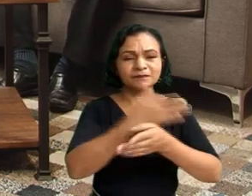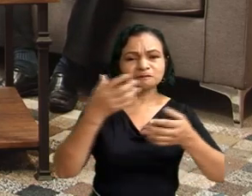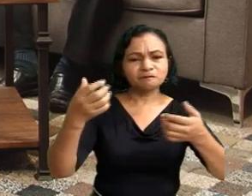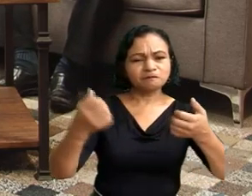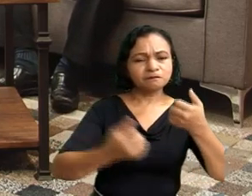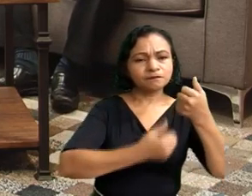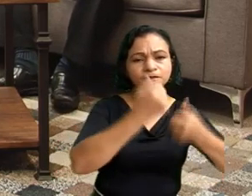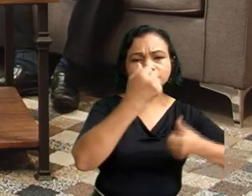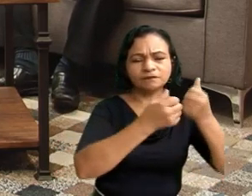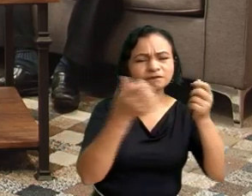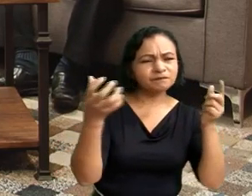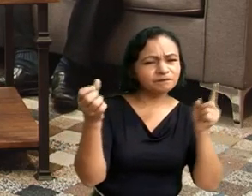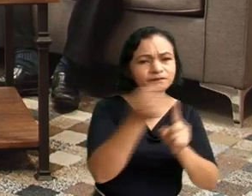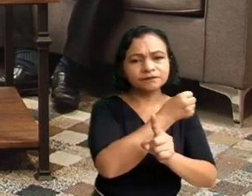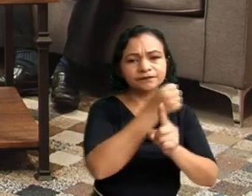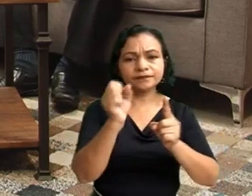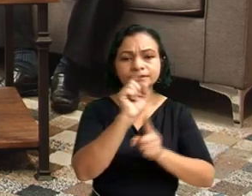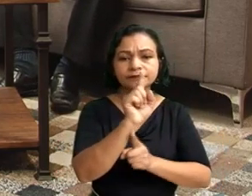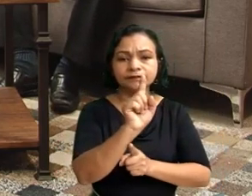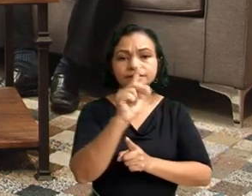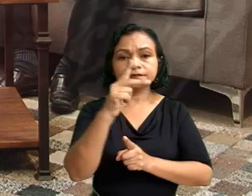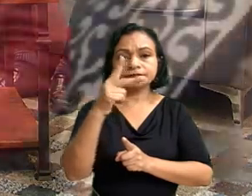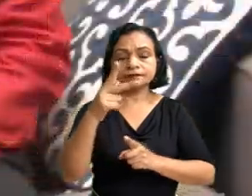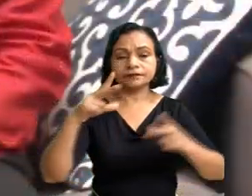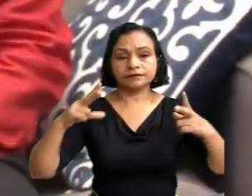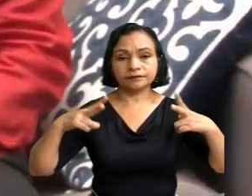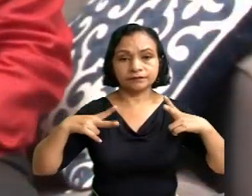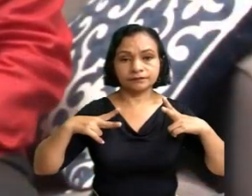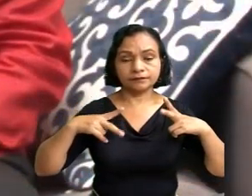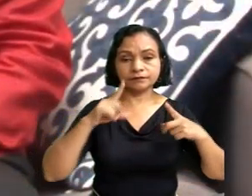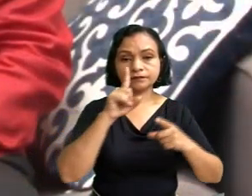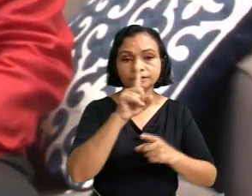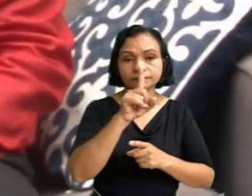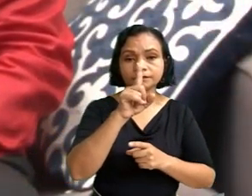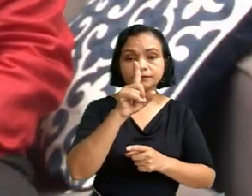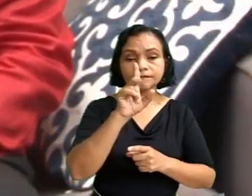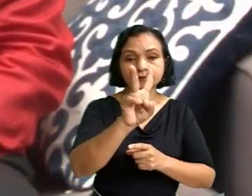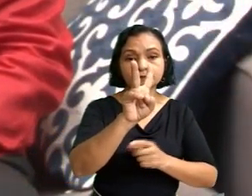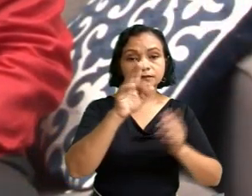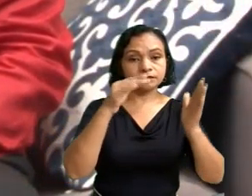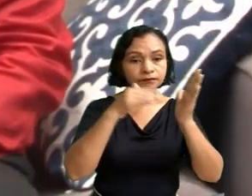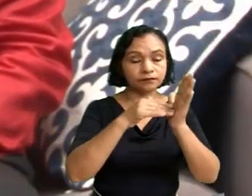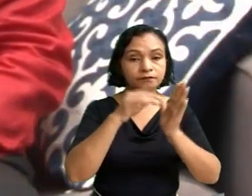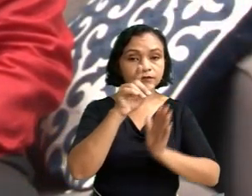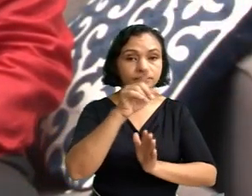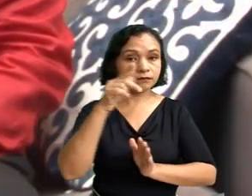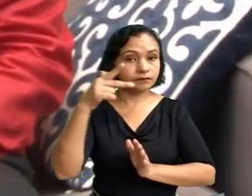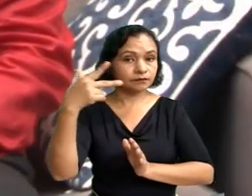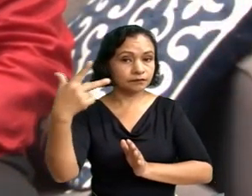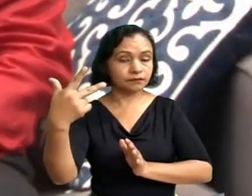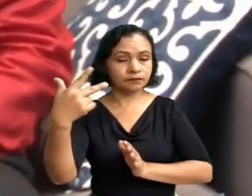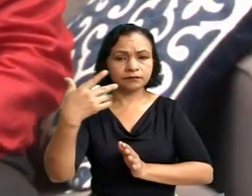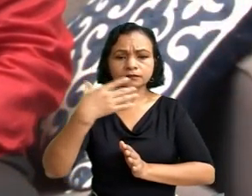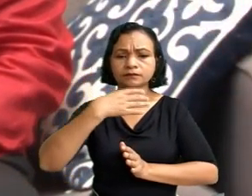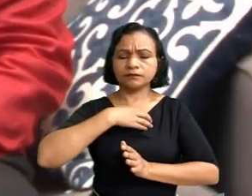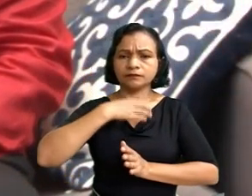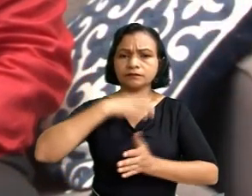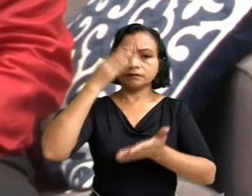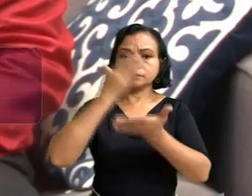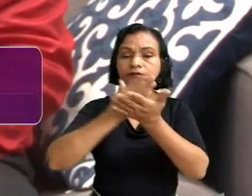destructivos iniciados el 18 de abril de 1900 del 2018 es voluntad del estado